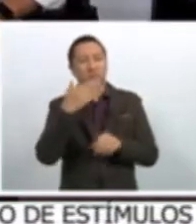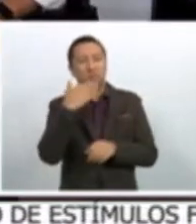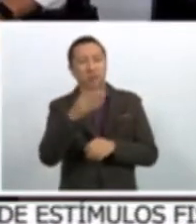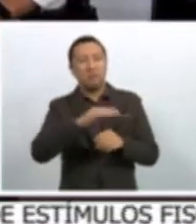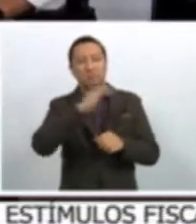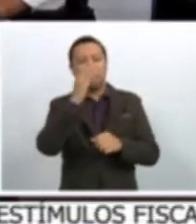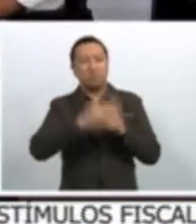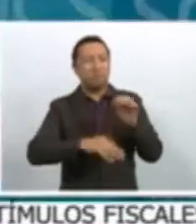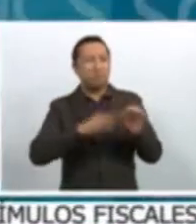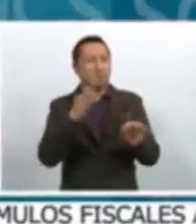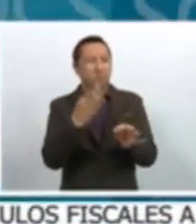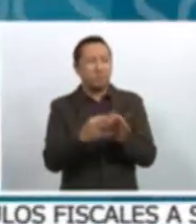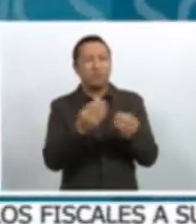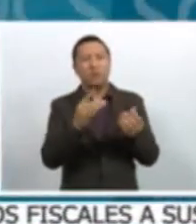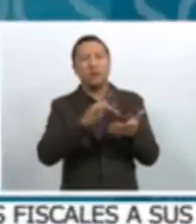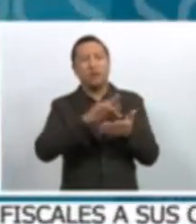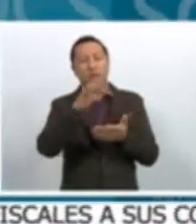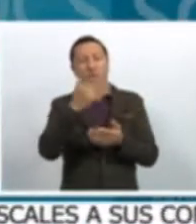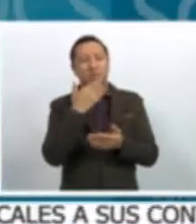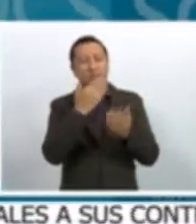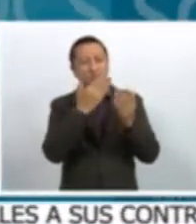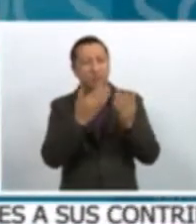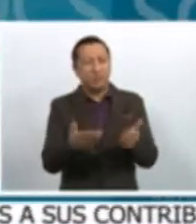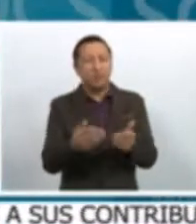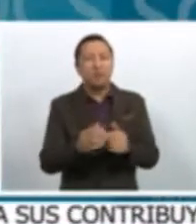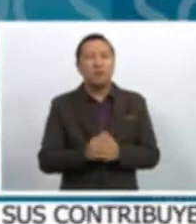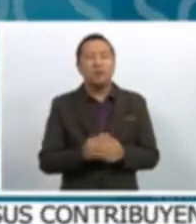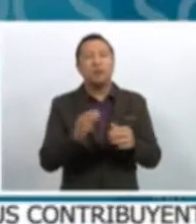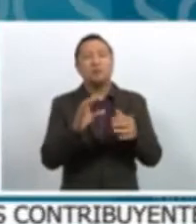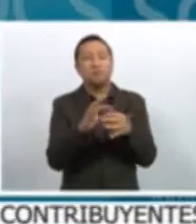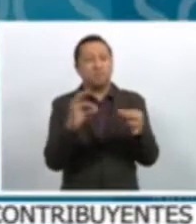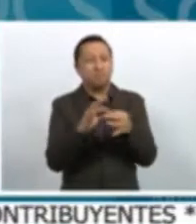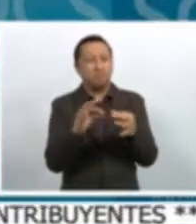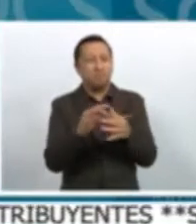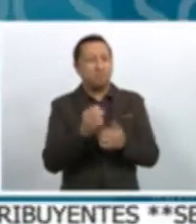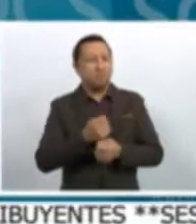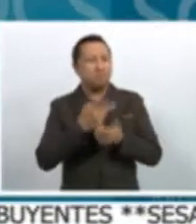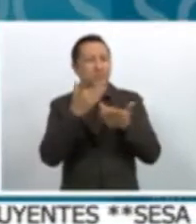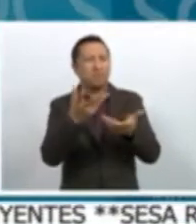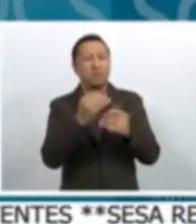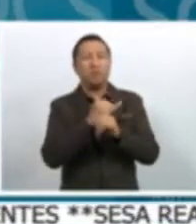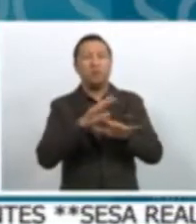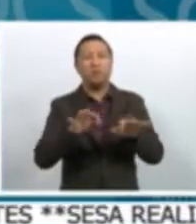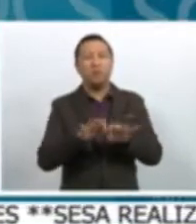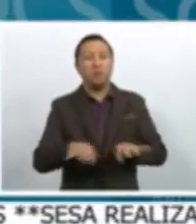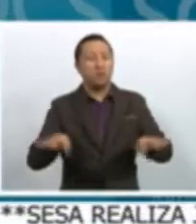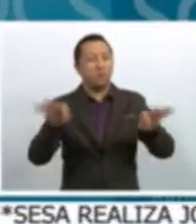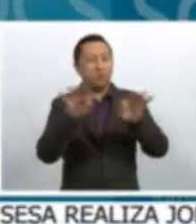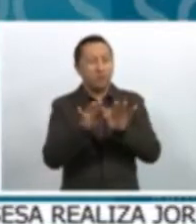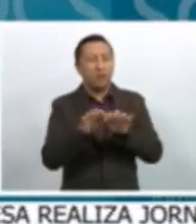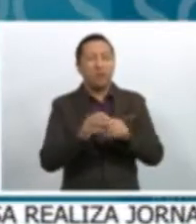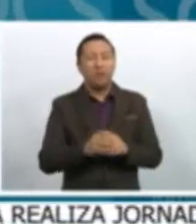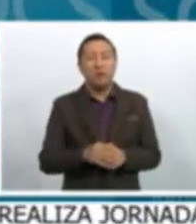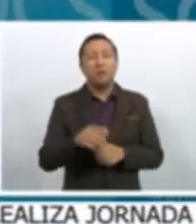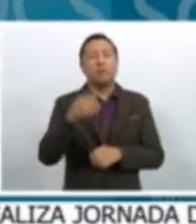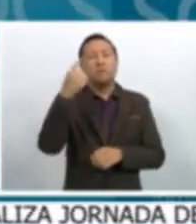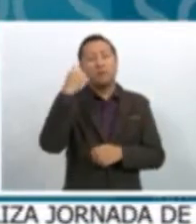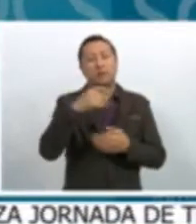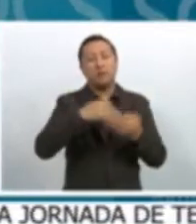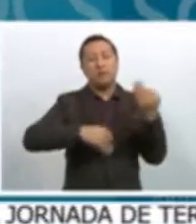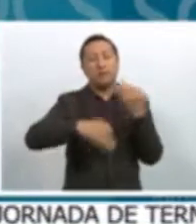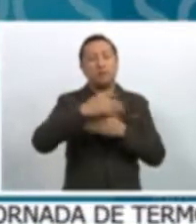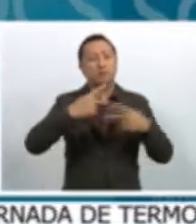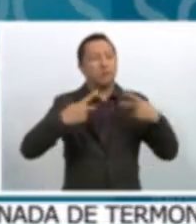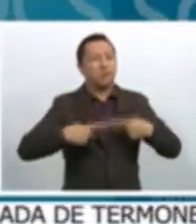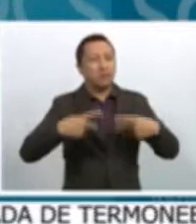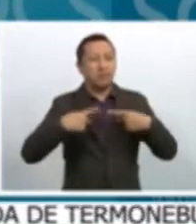debe ser este 2020. Te agradecemos mucho el que nos hayas acompañado esta mañana, el que hayas compartido información importante, particularmente para todos los jóvenes.